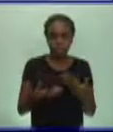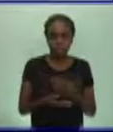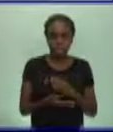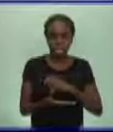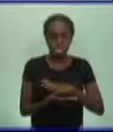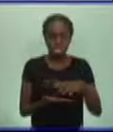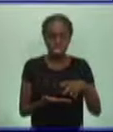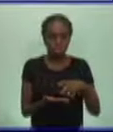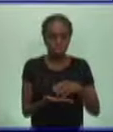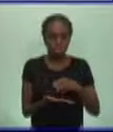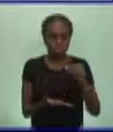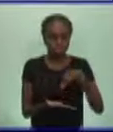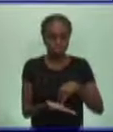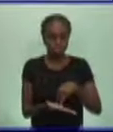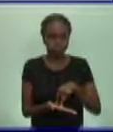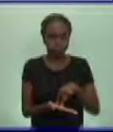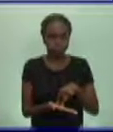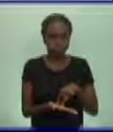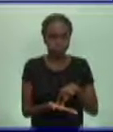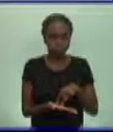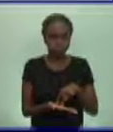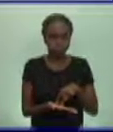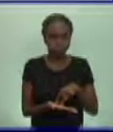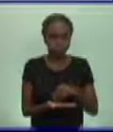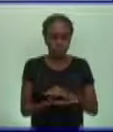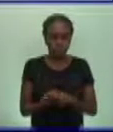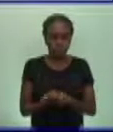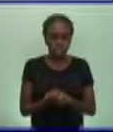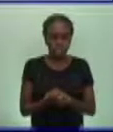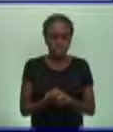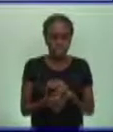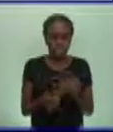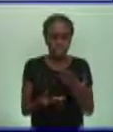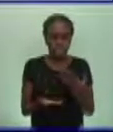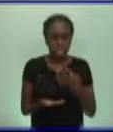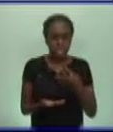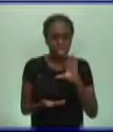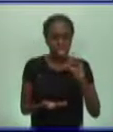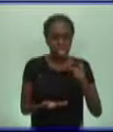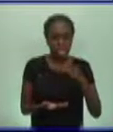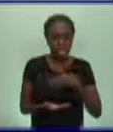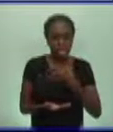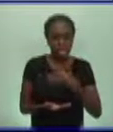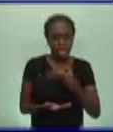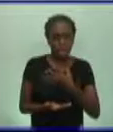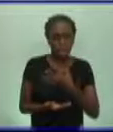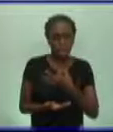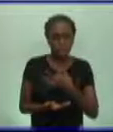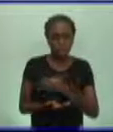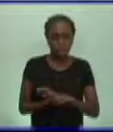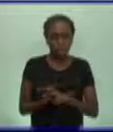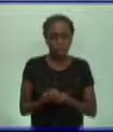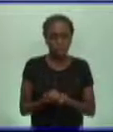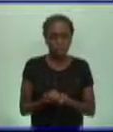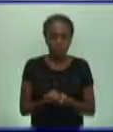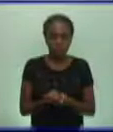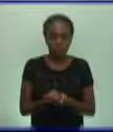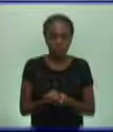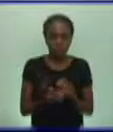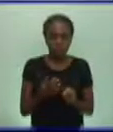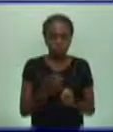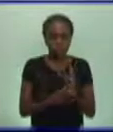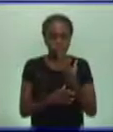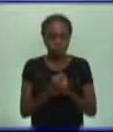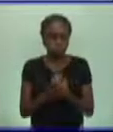¿Dónde se paró de pronto? ¿Qué exclamó el campesino? ¿De qué plantas